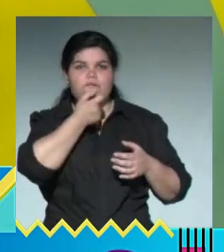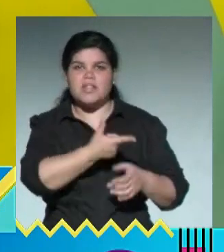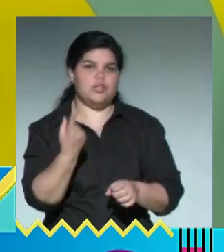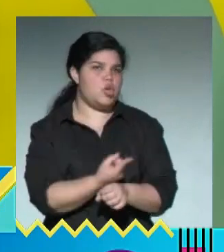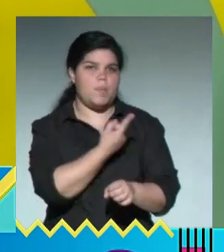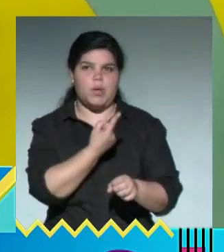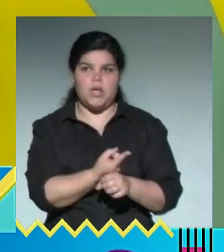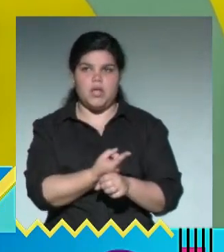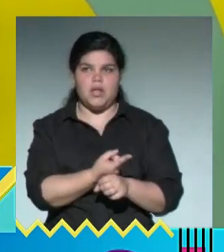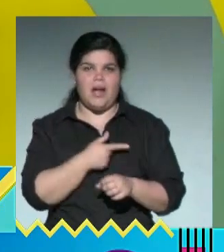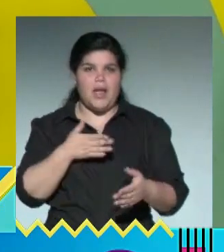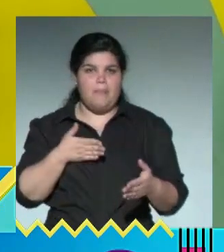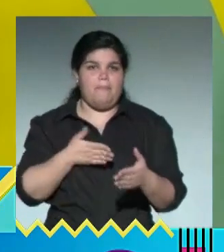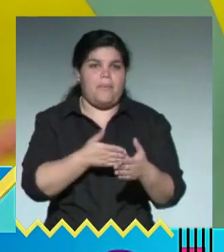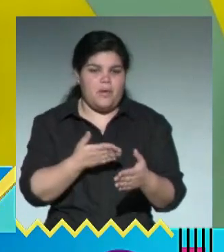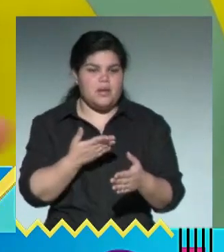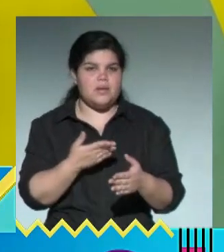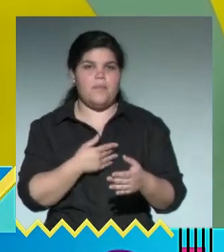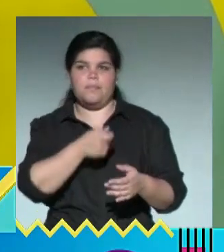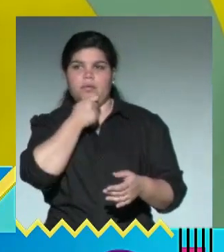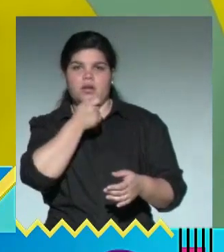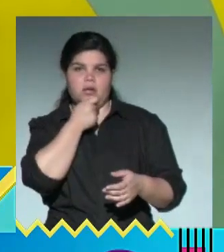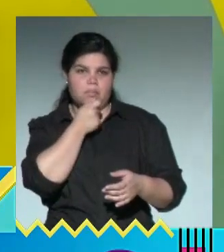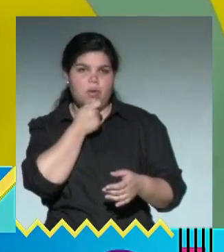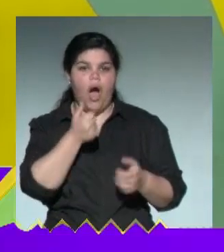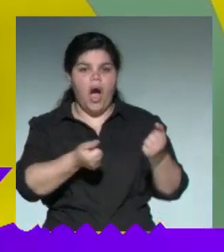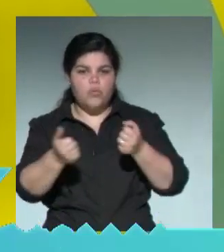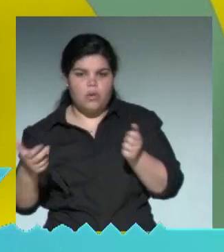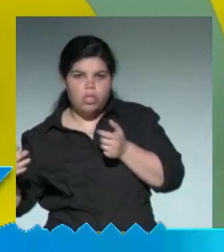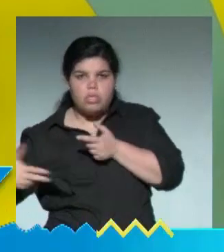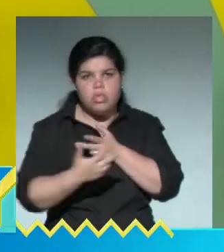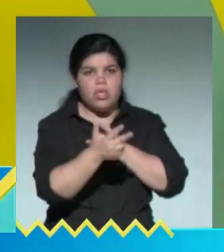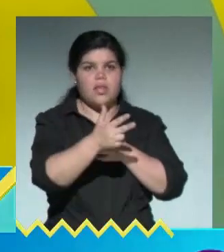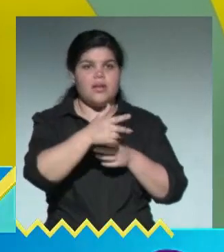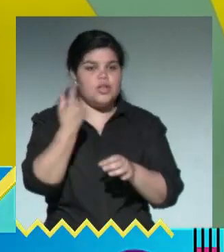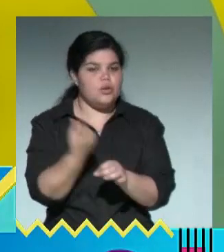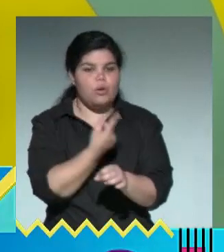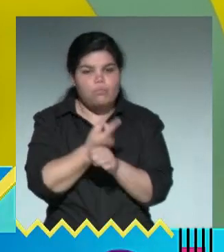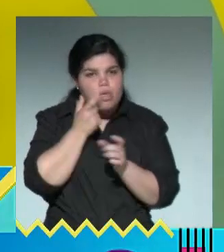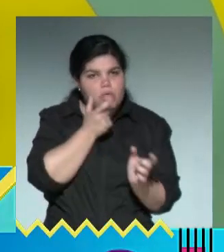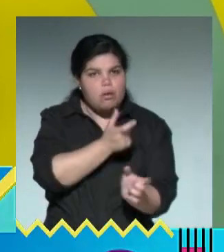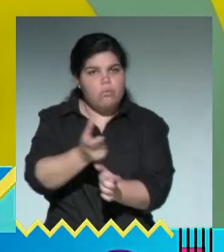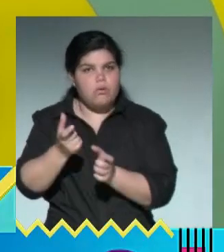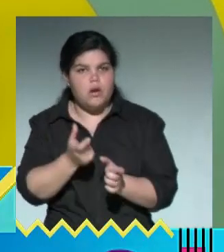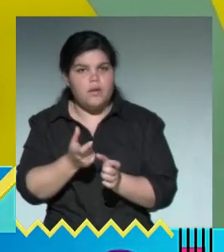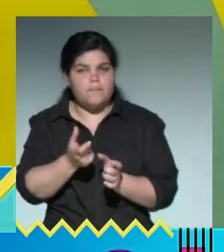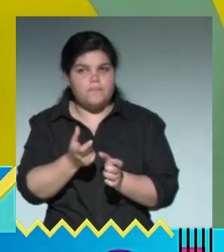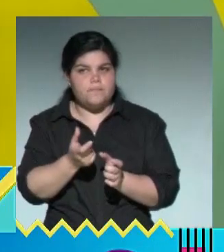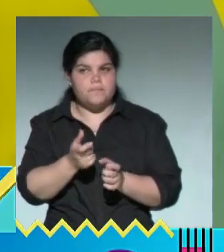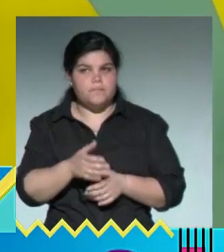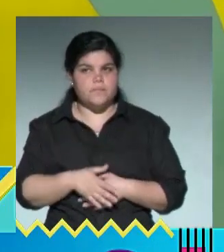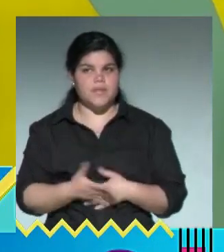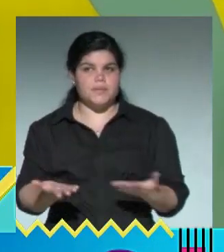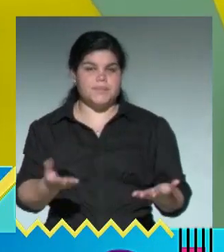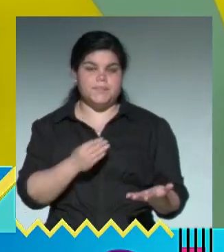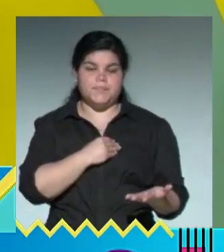frenar inmediatamente si se atraviesa cualquier auto, por hacer una maniobra de observar el incendio, que